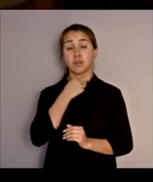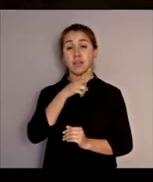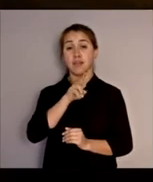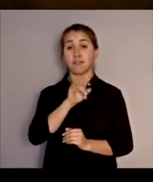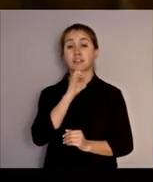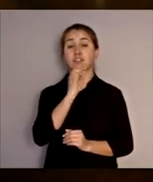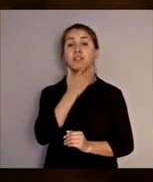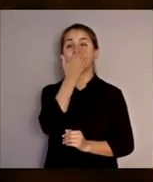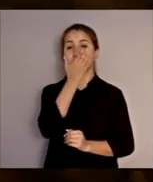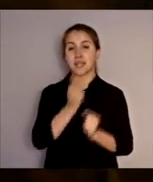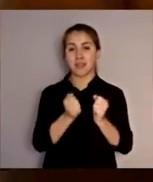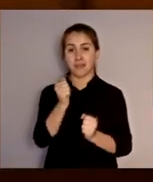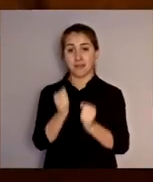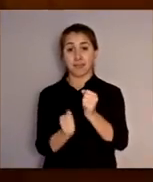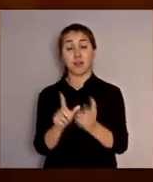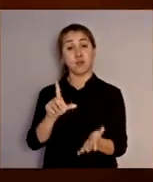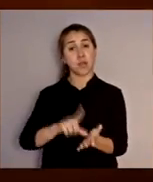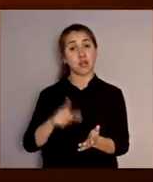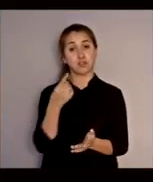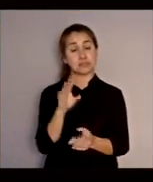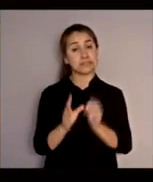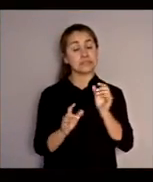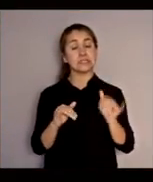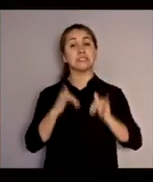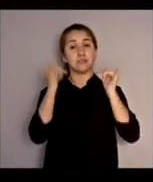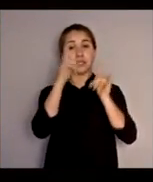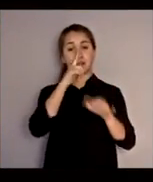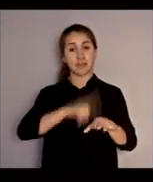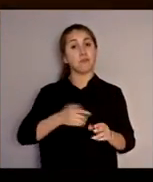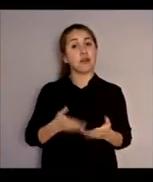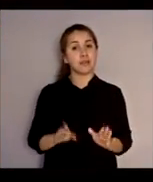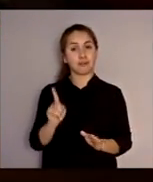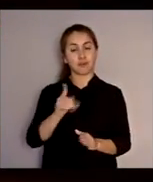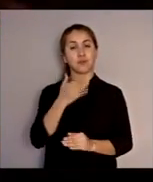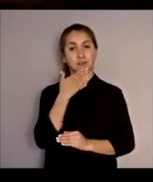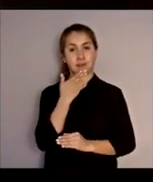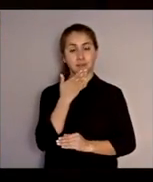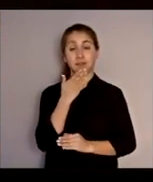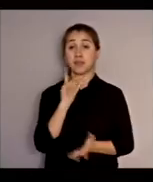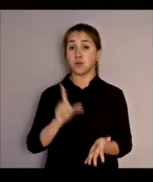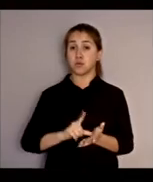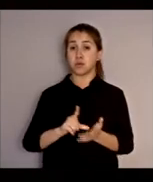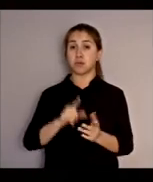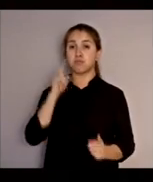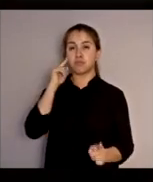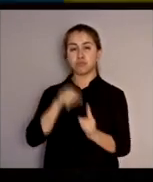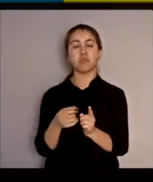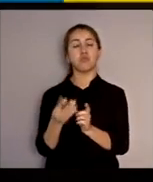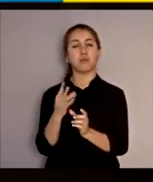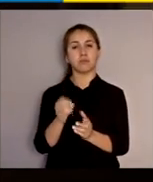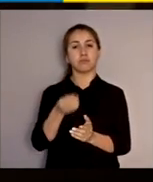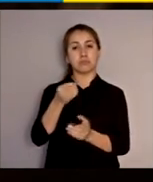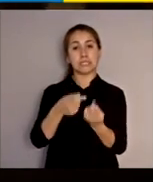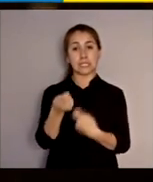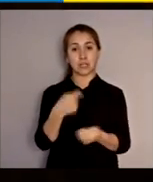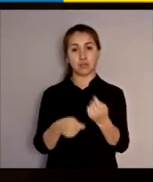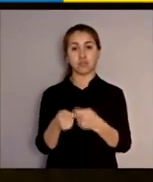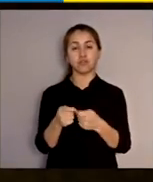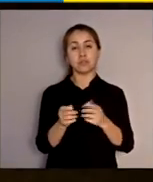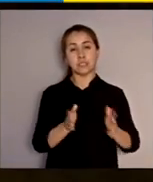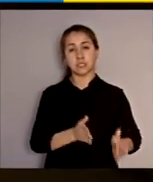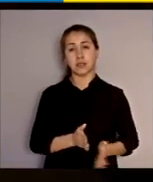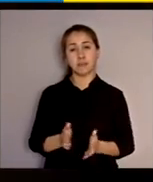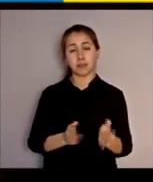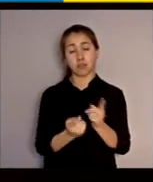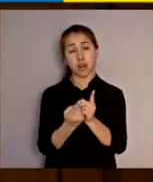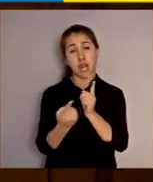Víctor es la nieve. Un lugar donde no solo disfruta de su tiempo libre, sino que también un lugar donde proyecta nuevos negocios. El camino será